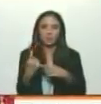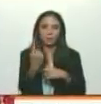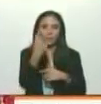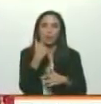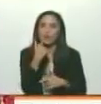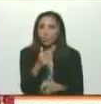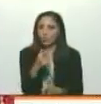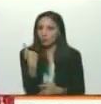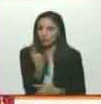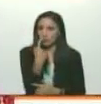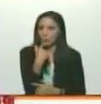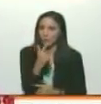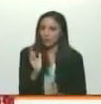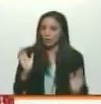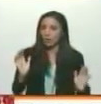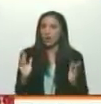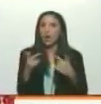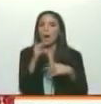dije,